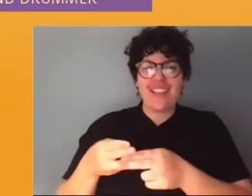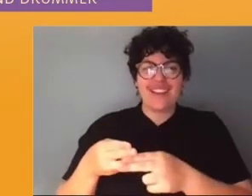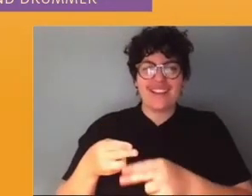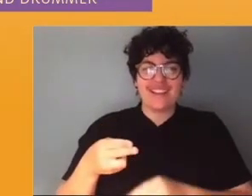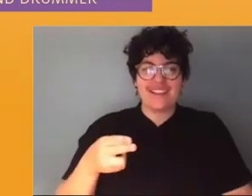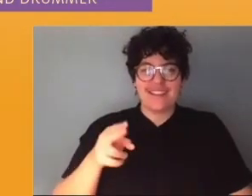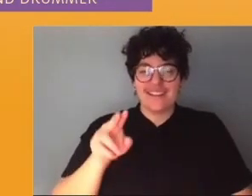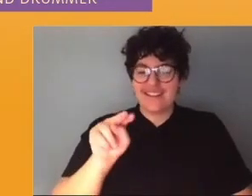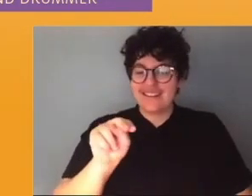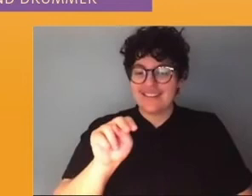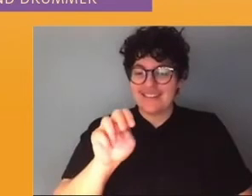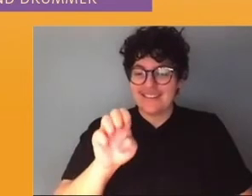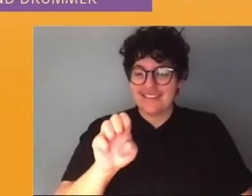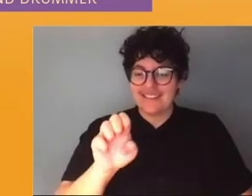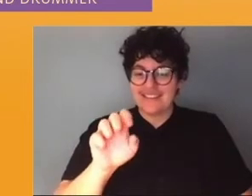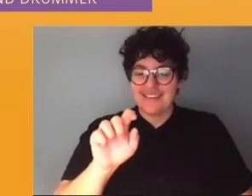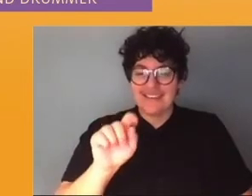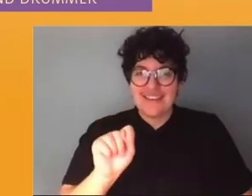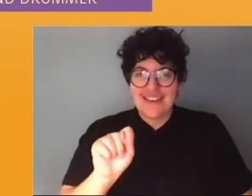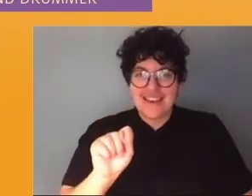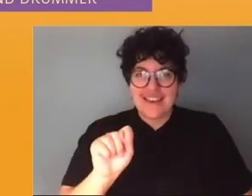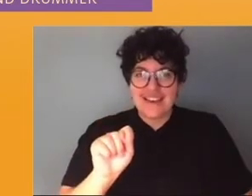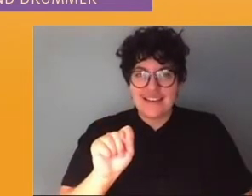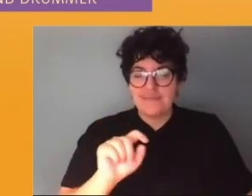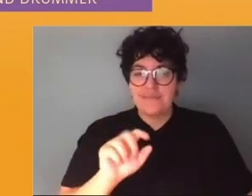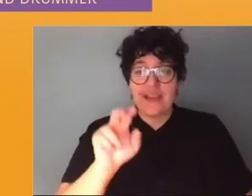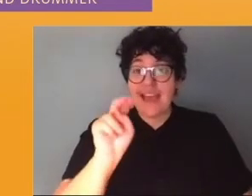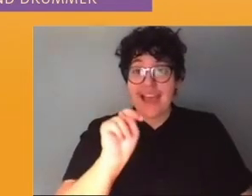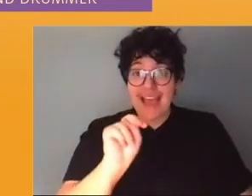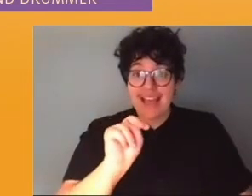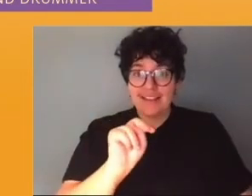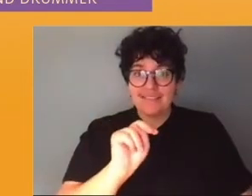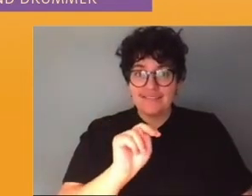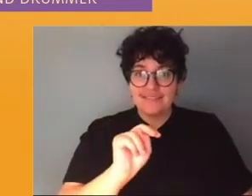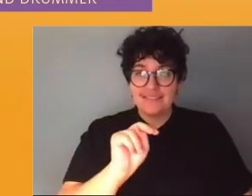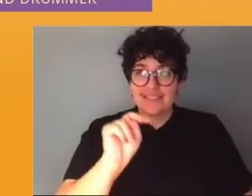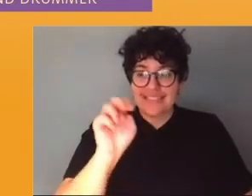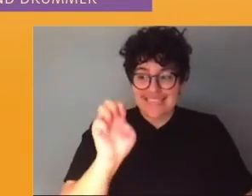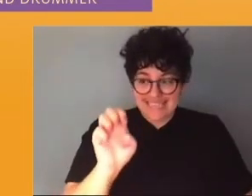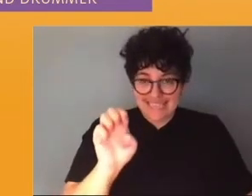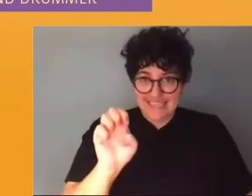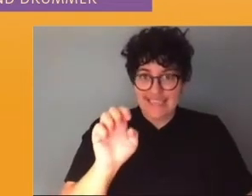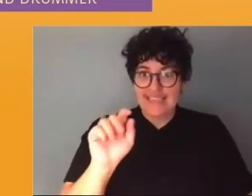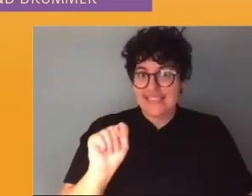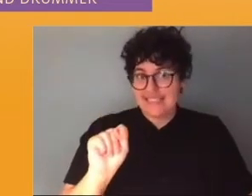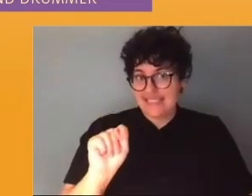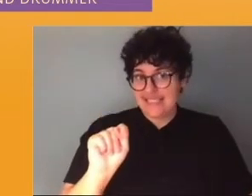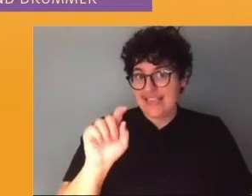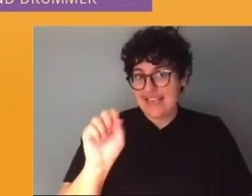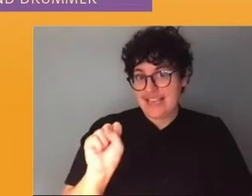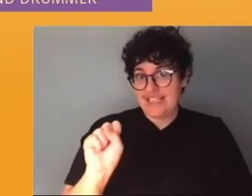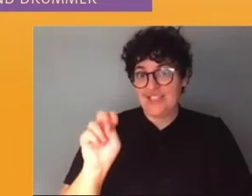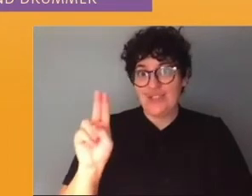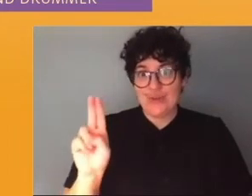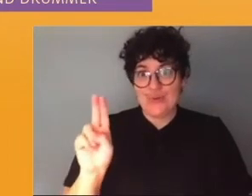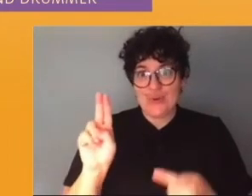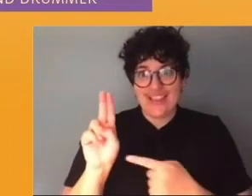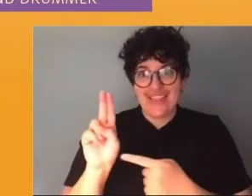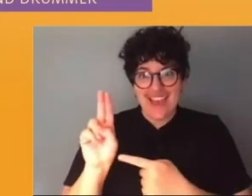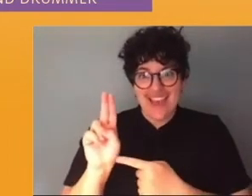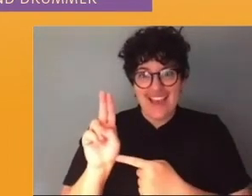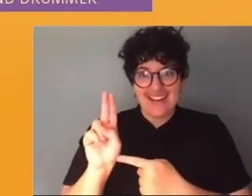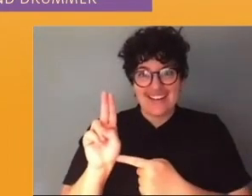yo le digo netsu, que es N-E-T-S-U, netsu. La temperatura,